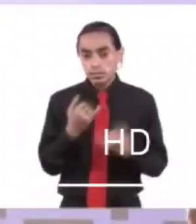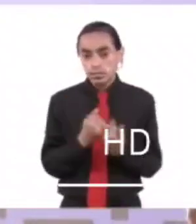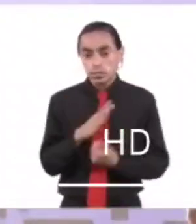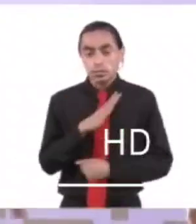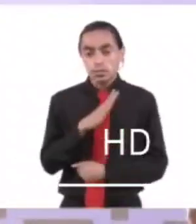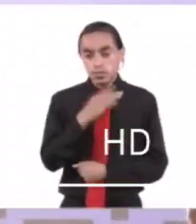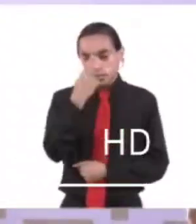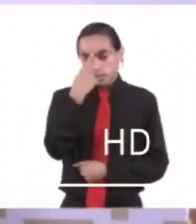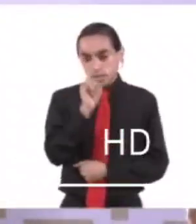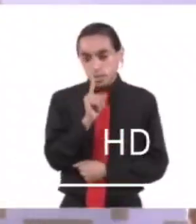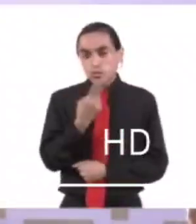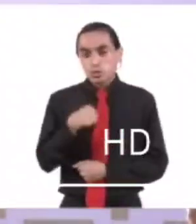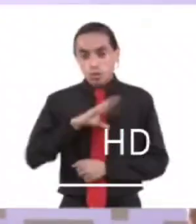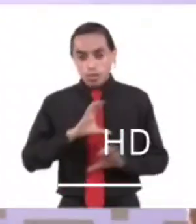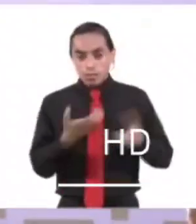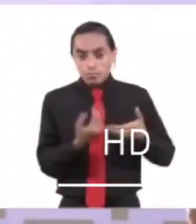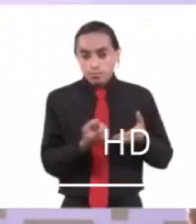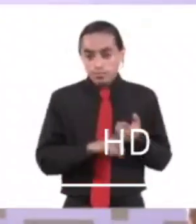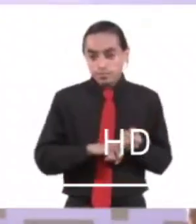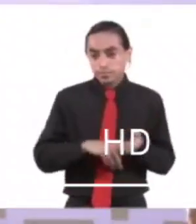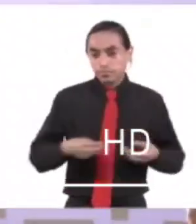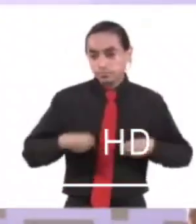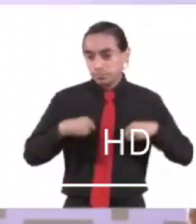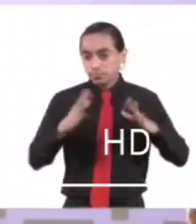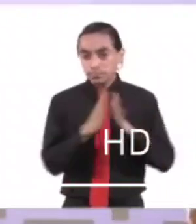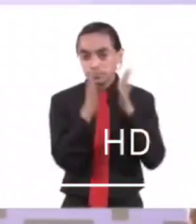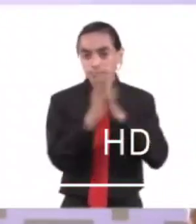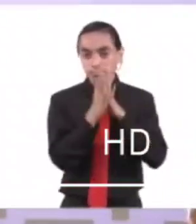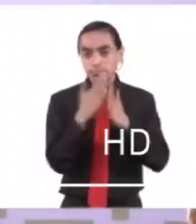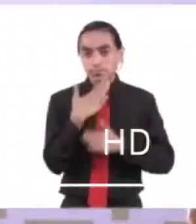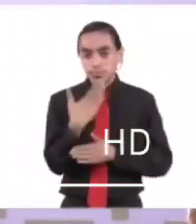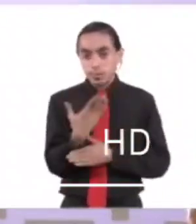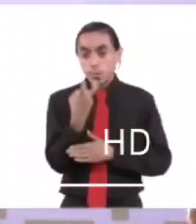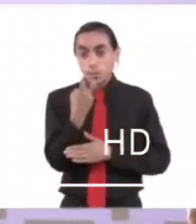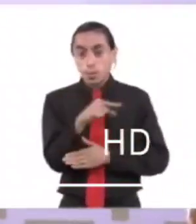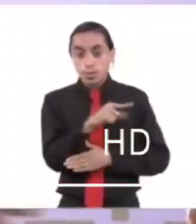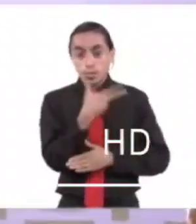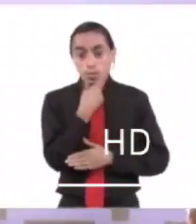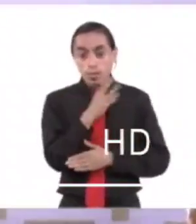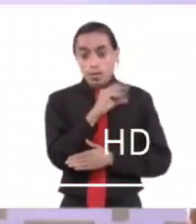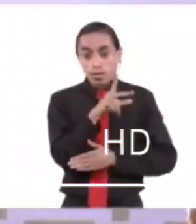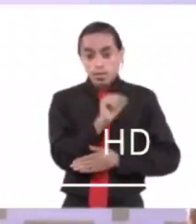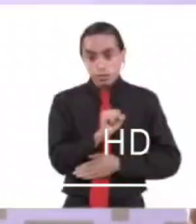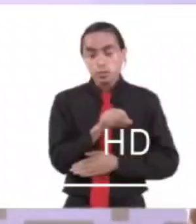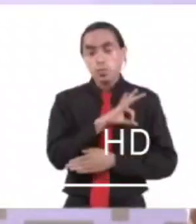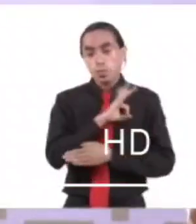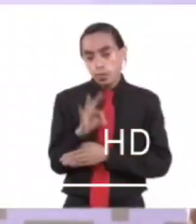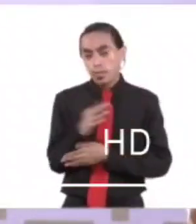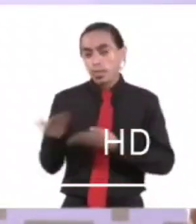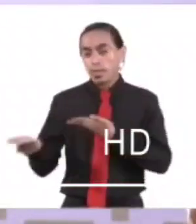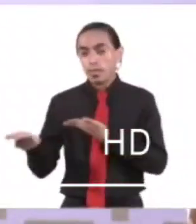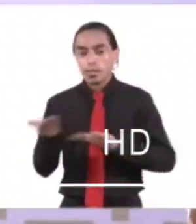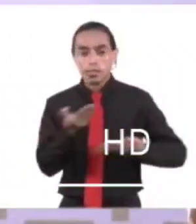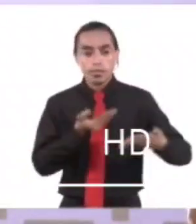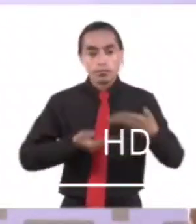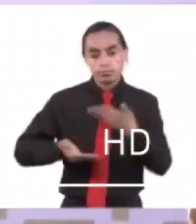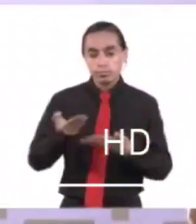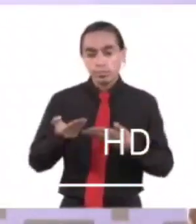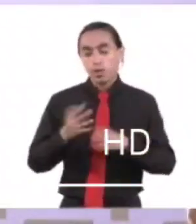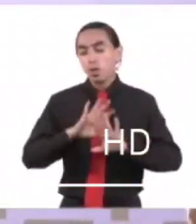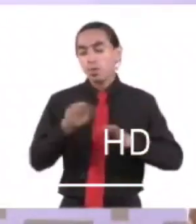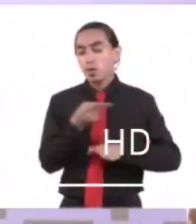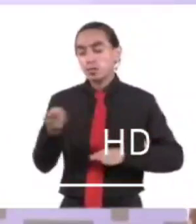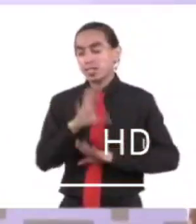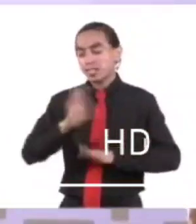de nuestra vida comunitaria y participantes de él. Por eso Carlos podía convivir, como aquí han dado cuenta y